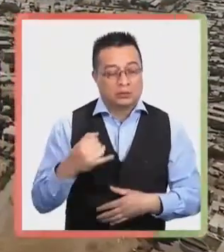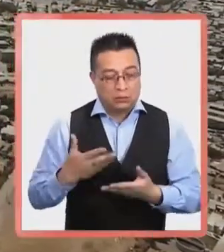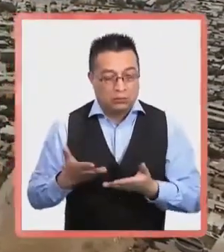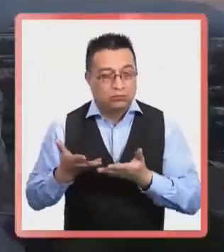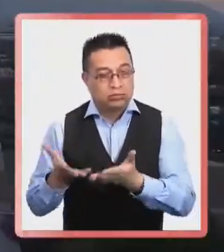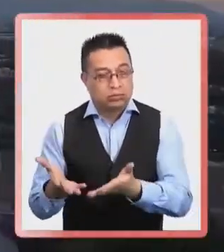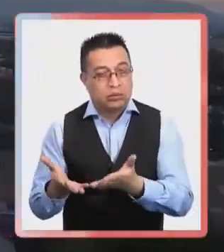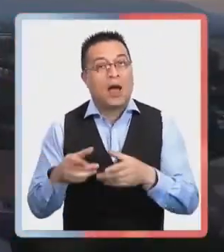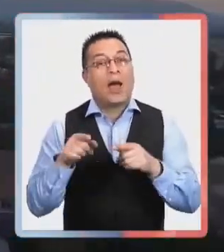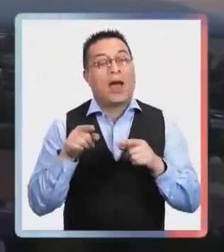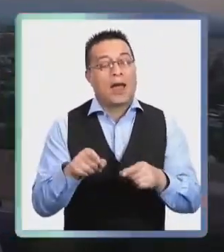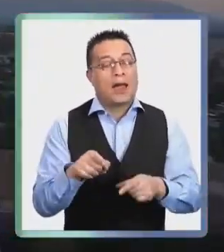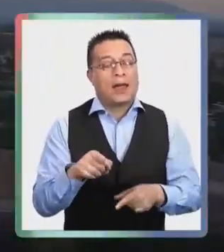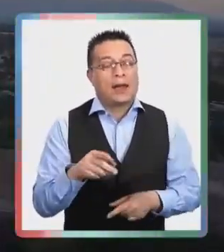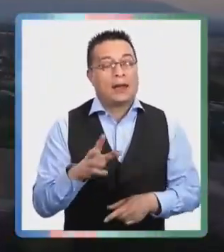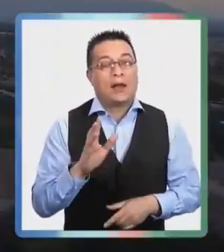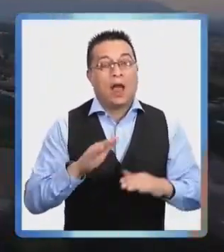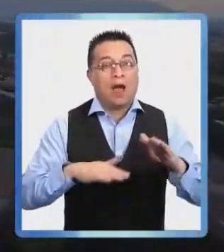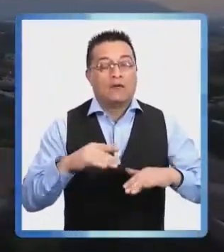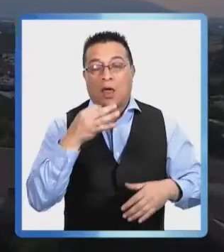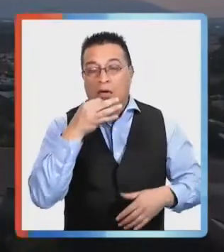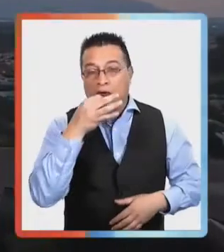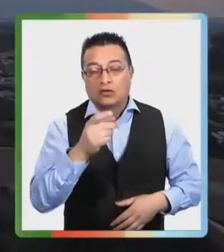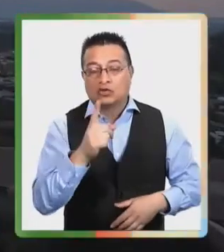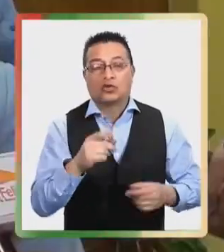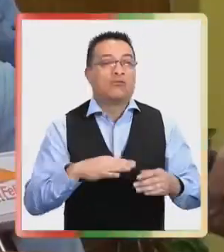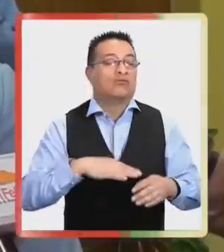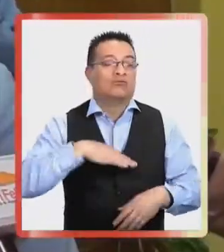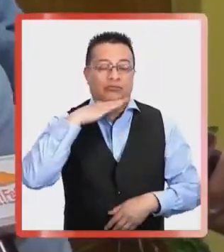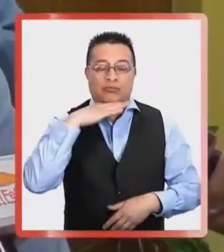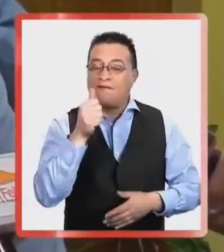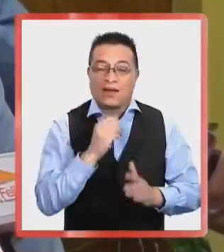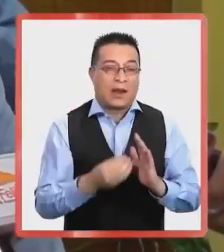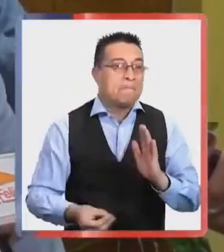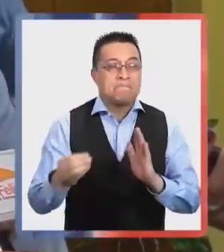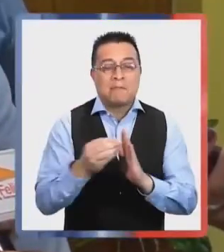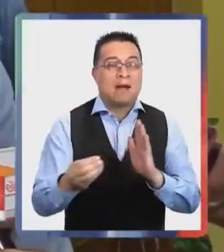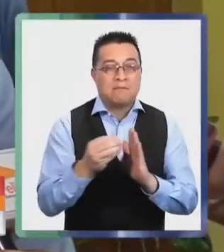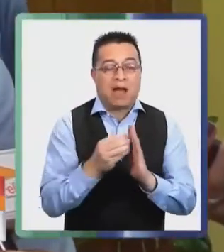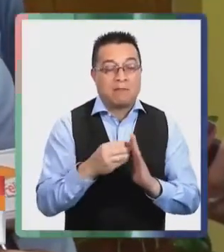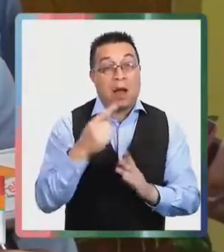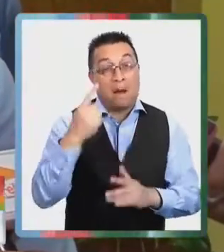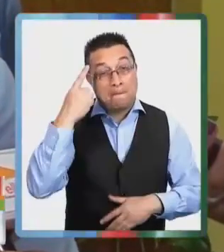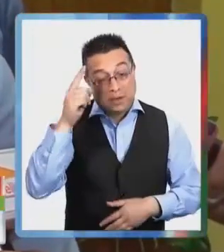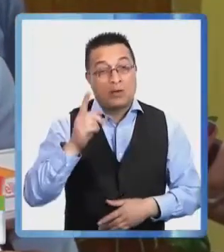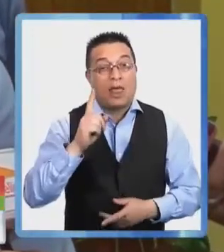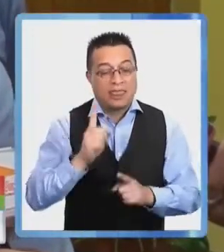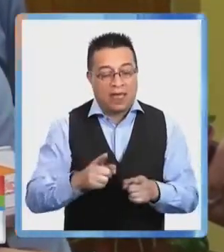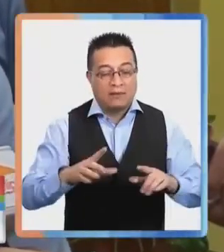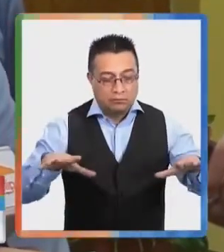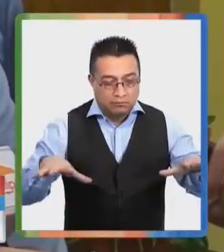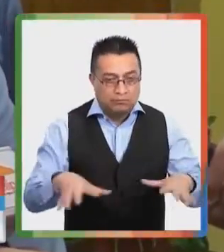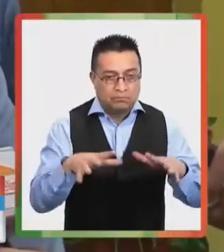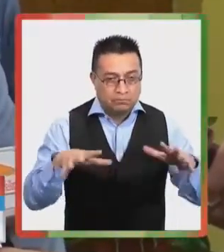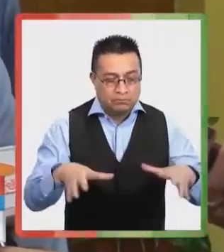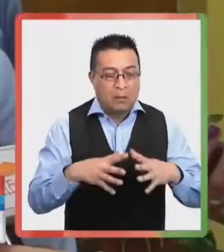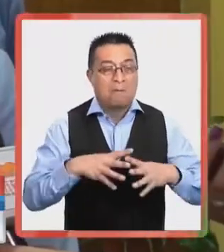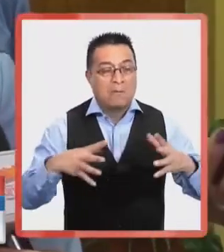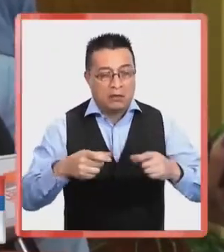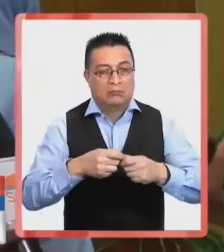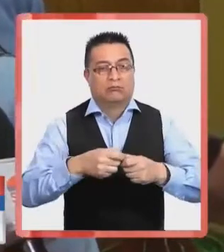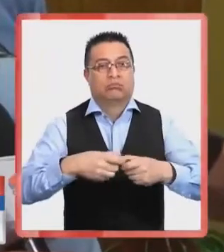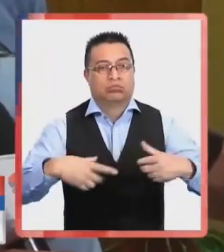una necesidad que no da abasto con todos los requerimientos, pero que tenemos que hacer esfuerzos